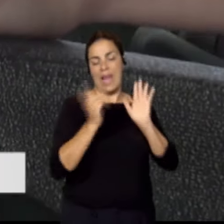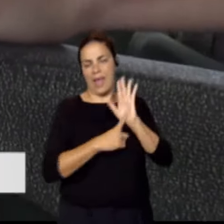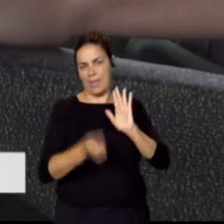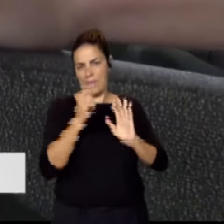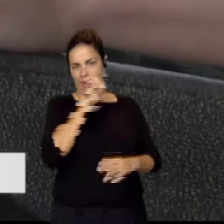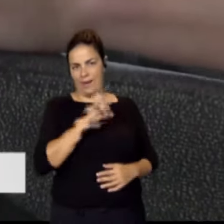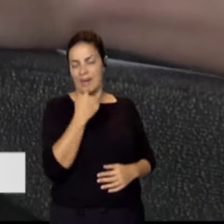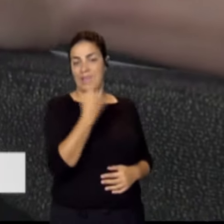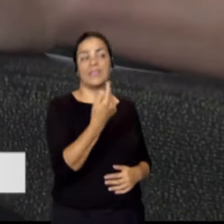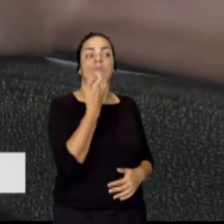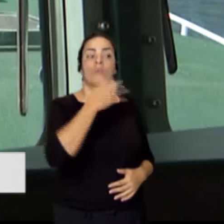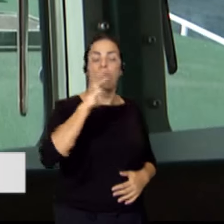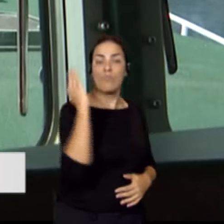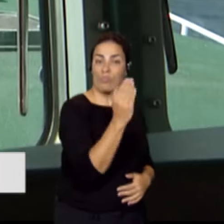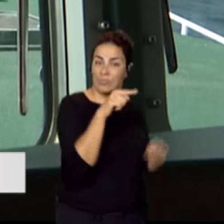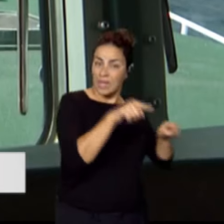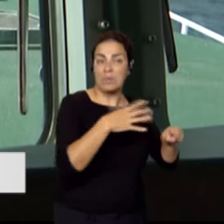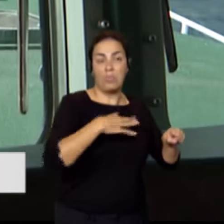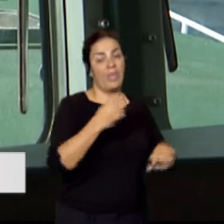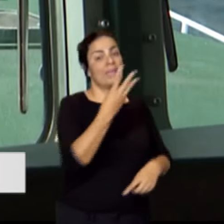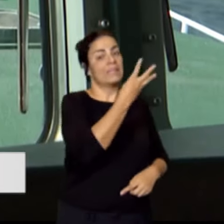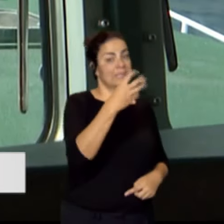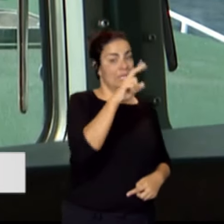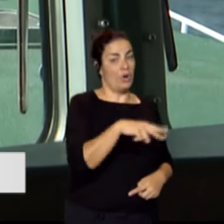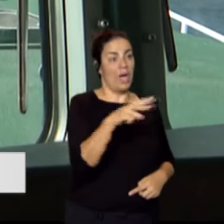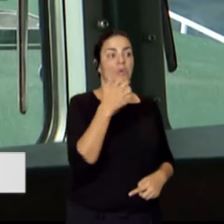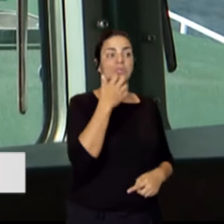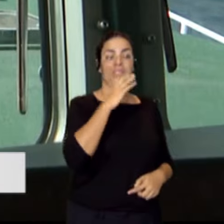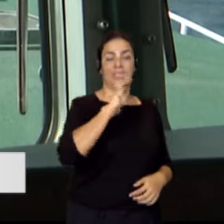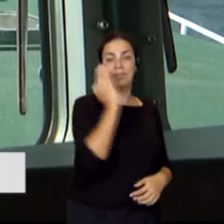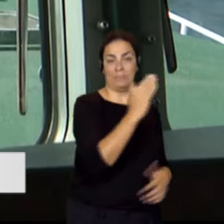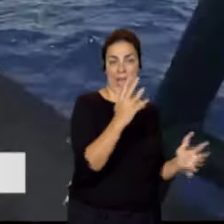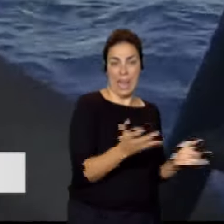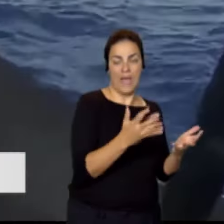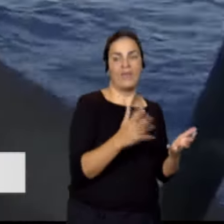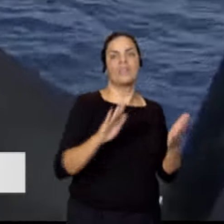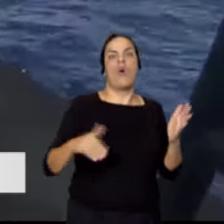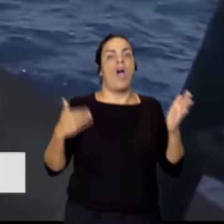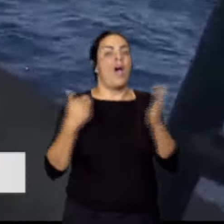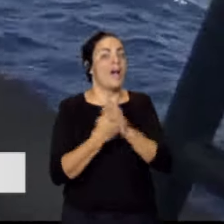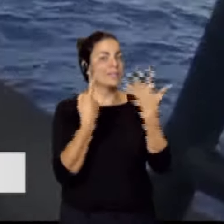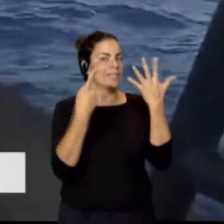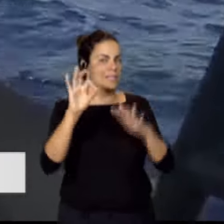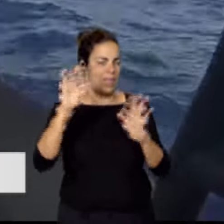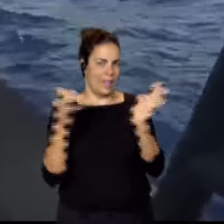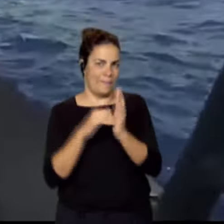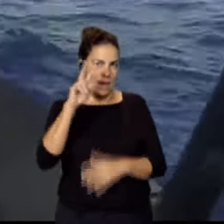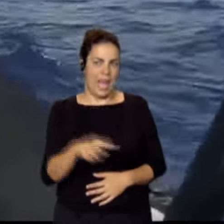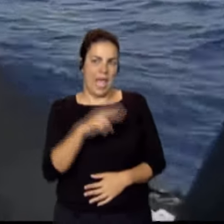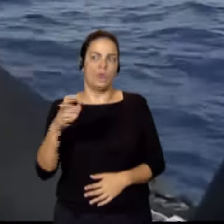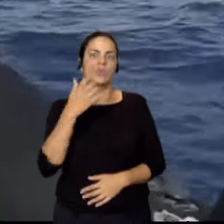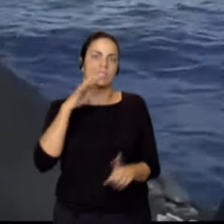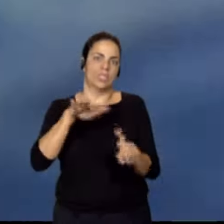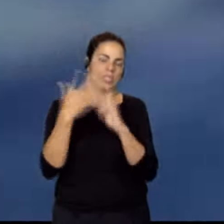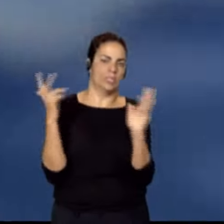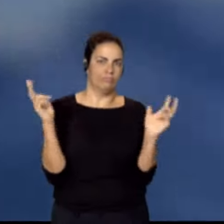contemplan multas de entre 300 si son leves hasta 60,000 en los casos más